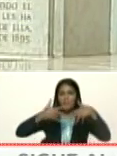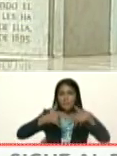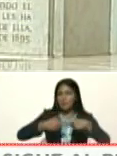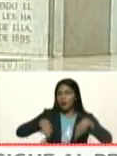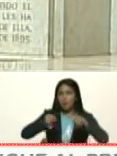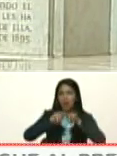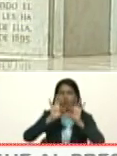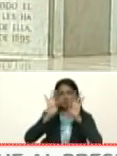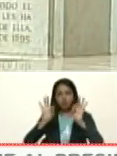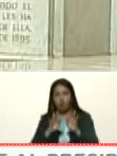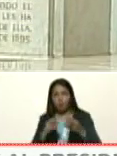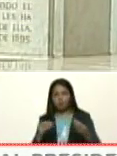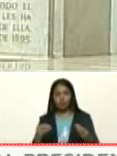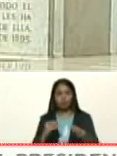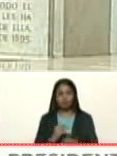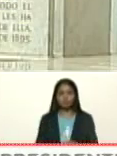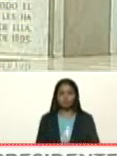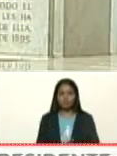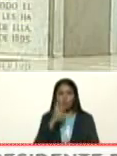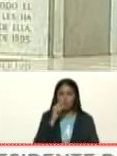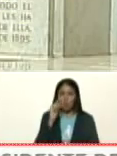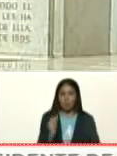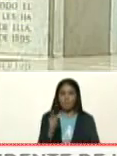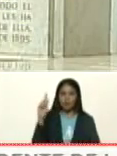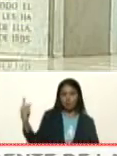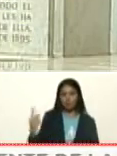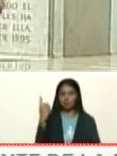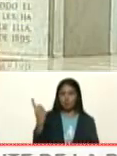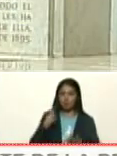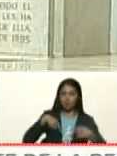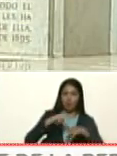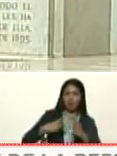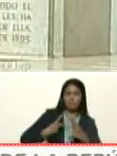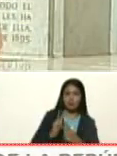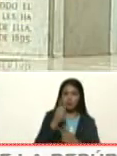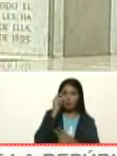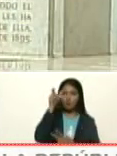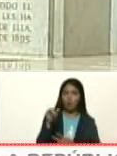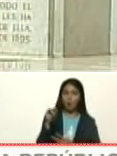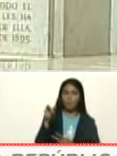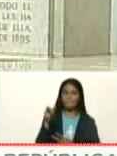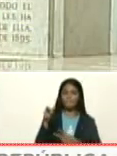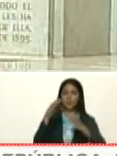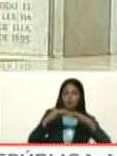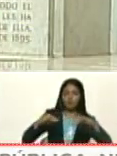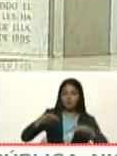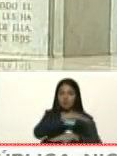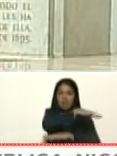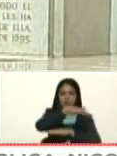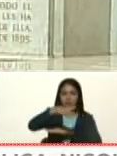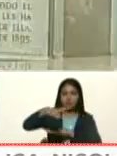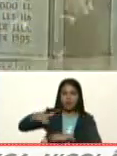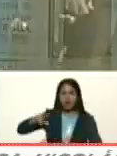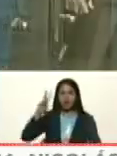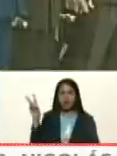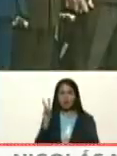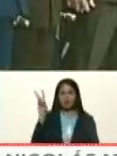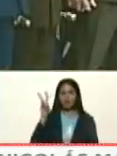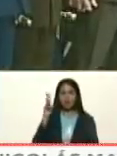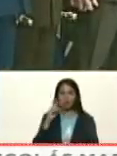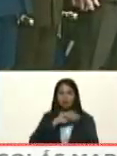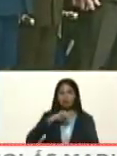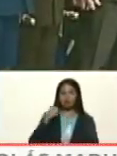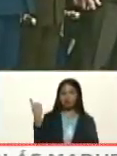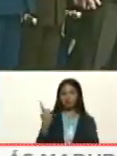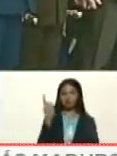Granada, eran uno solo con los valientes soldados del llano venezolano. Éramos un